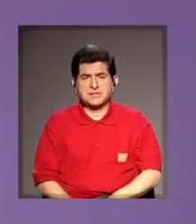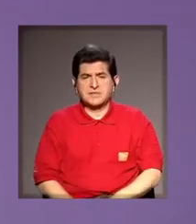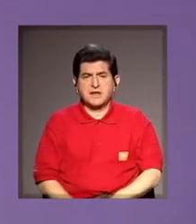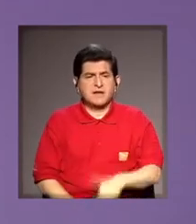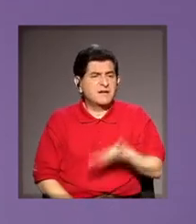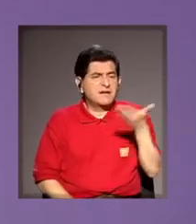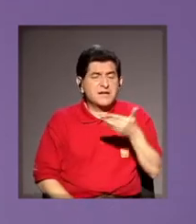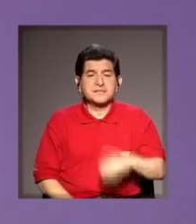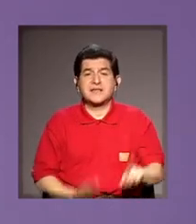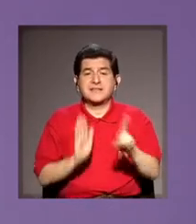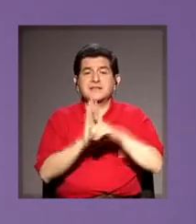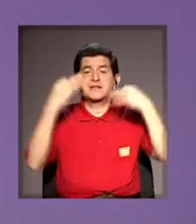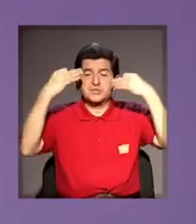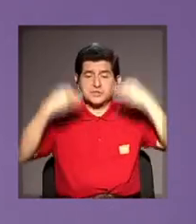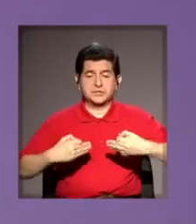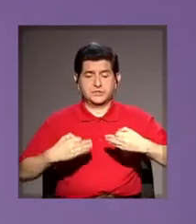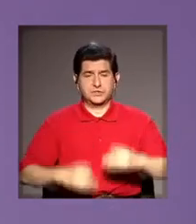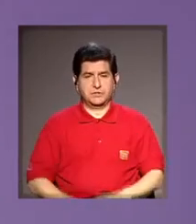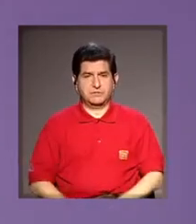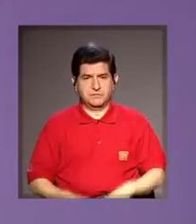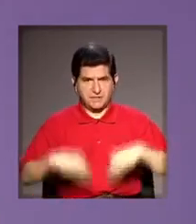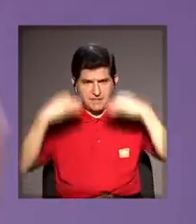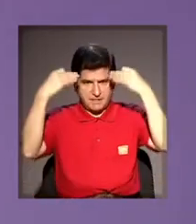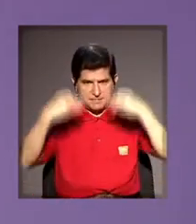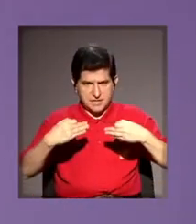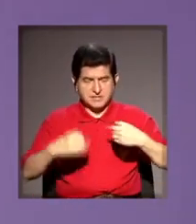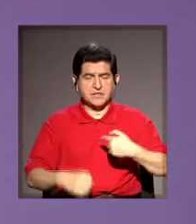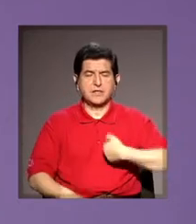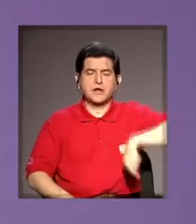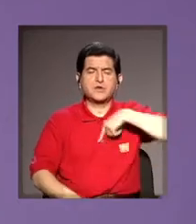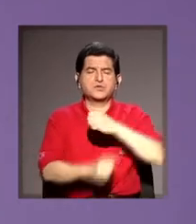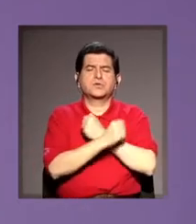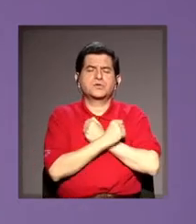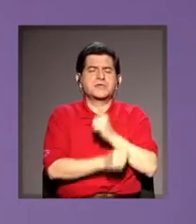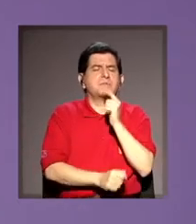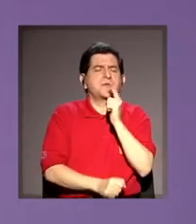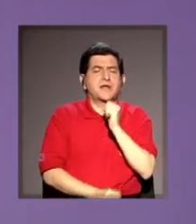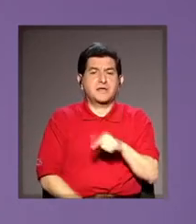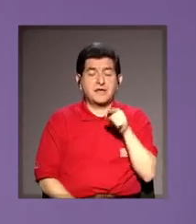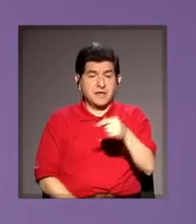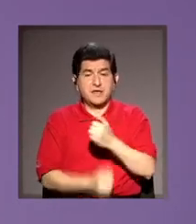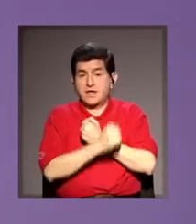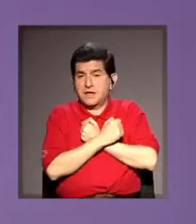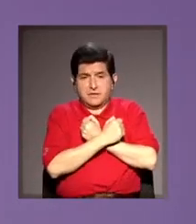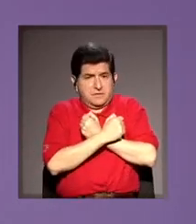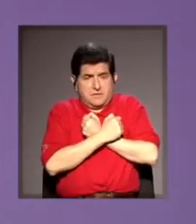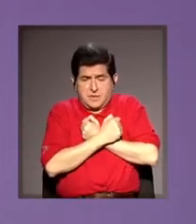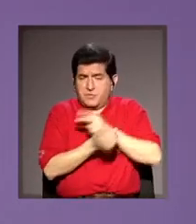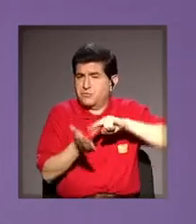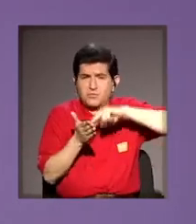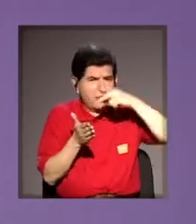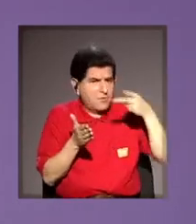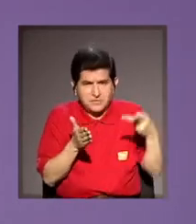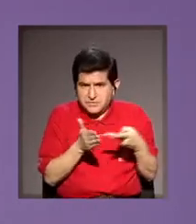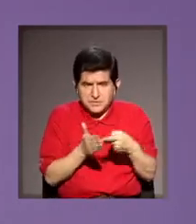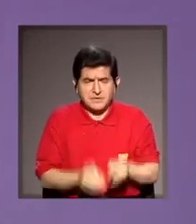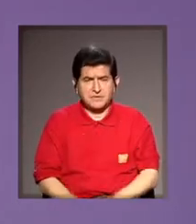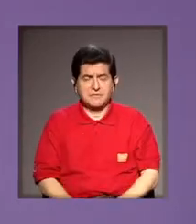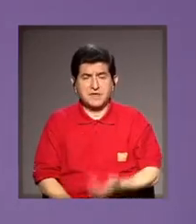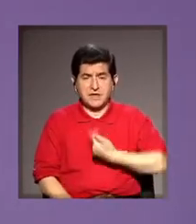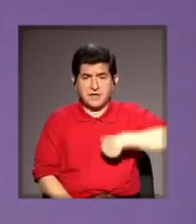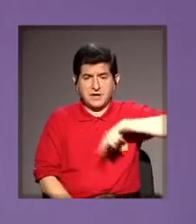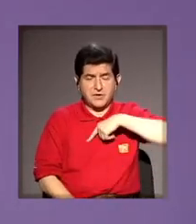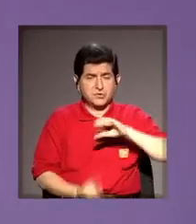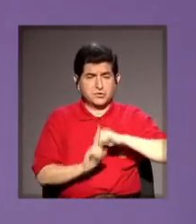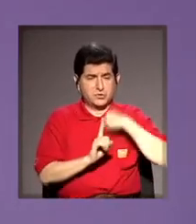el derecho a decidir decidir con a quien amamos y que ese amor no tenga que ser un amor que nos lleve a situaciones